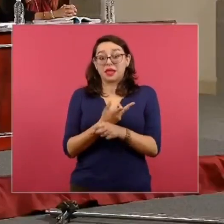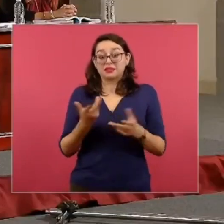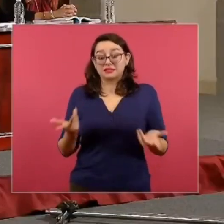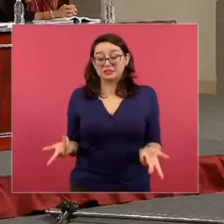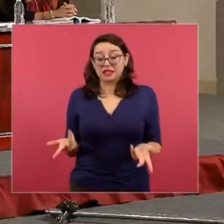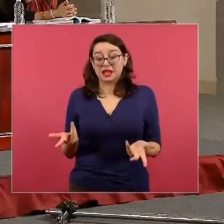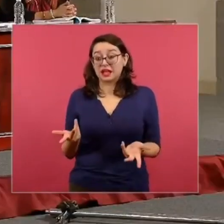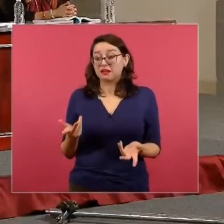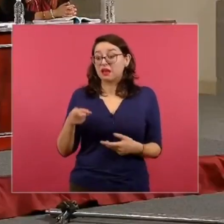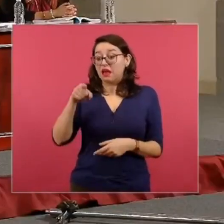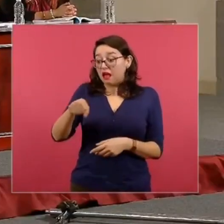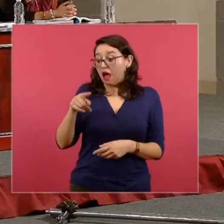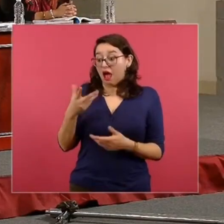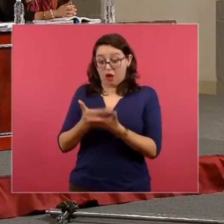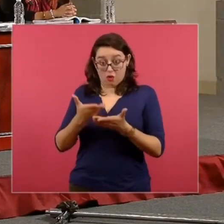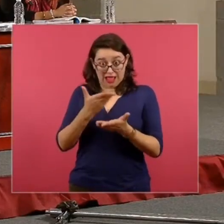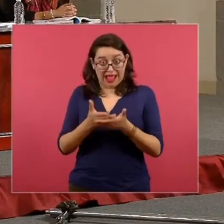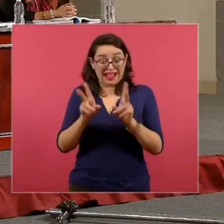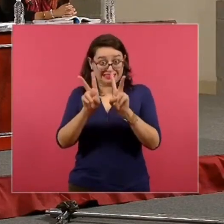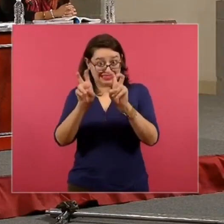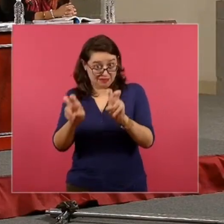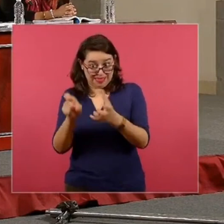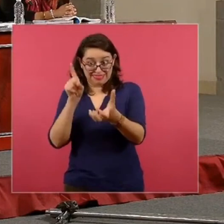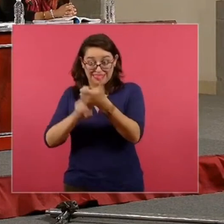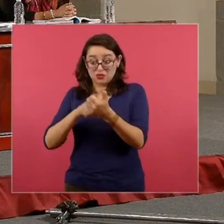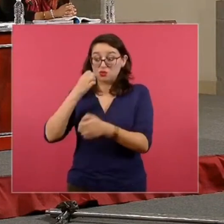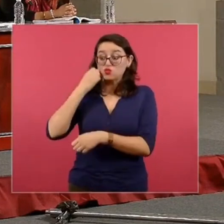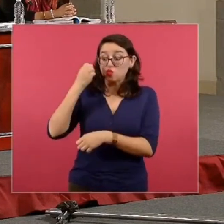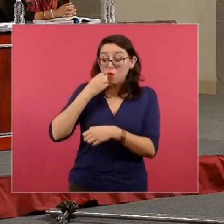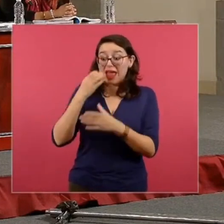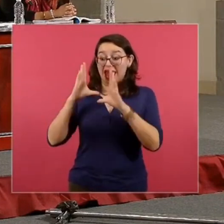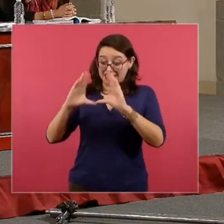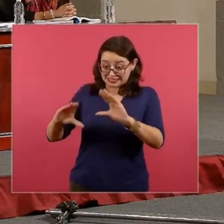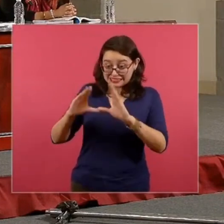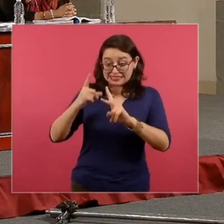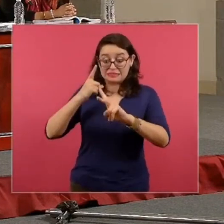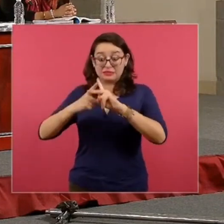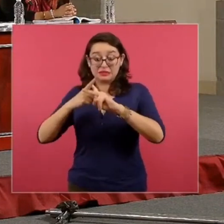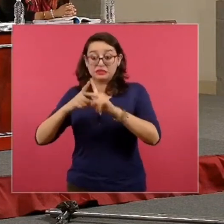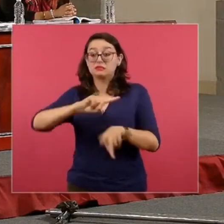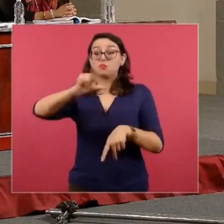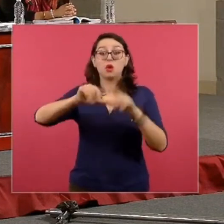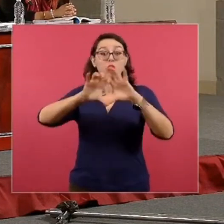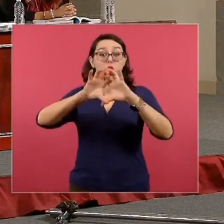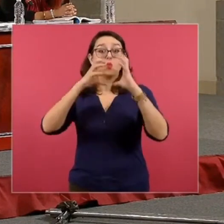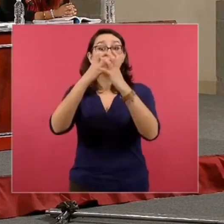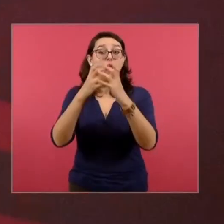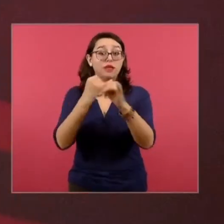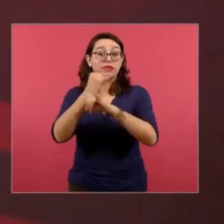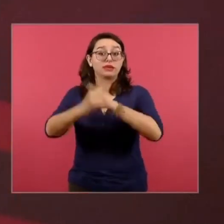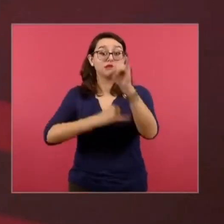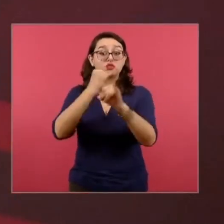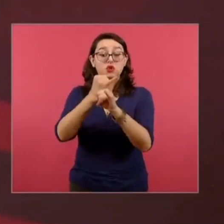correlación, porque las variables que rodean al aula son diversas. Pero bueno, tan solo para aclarar, sí